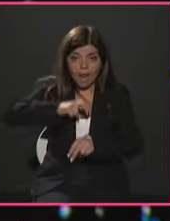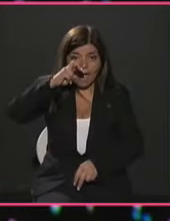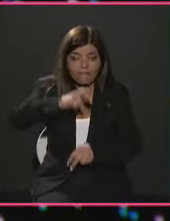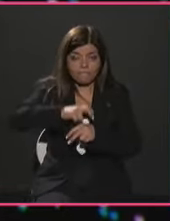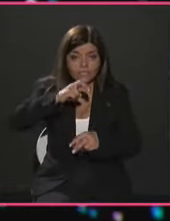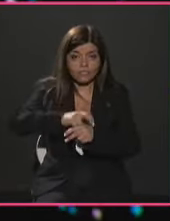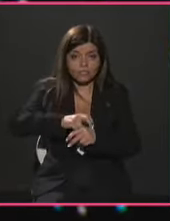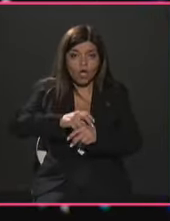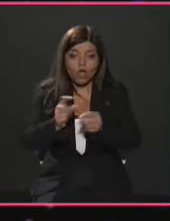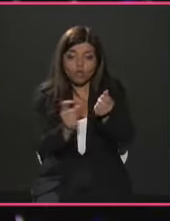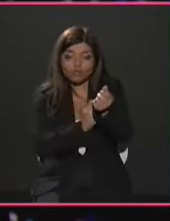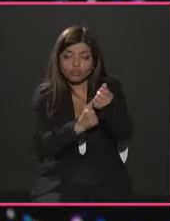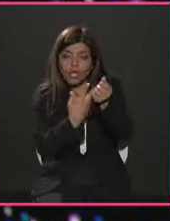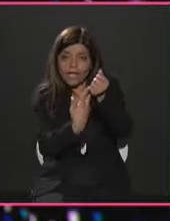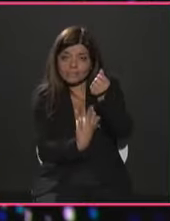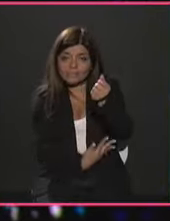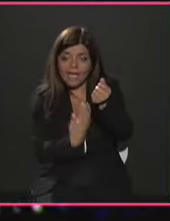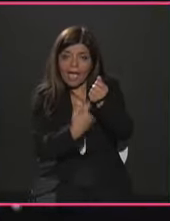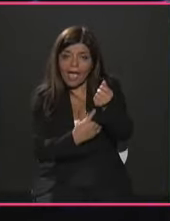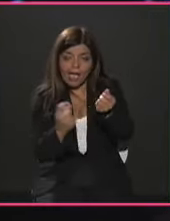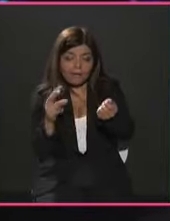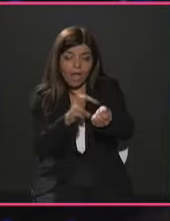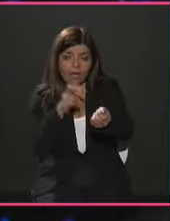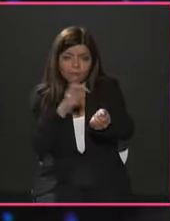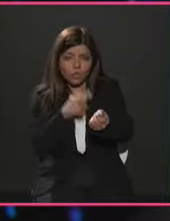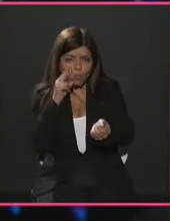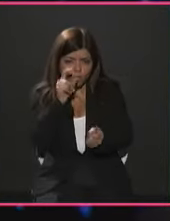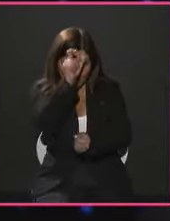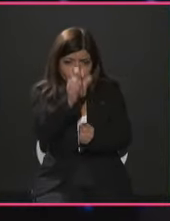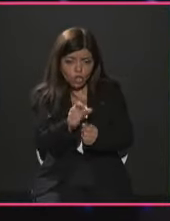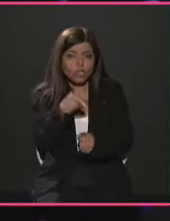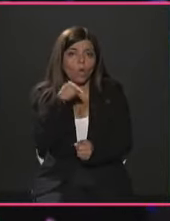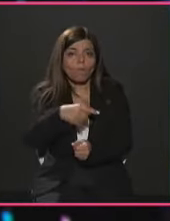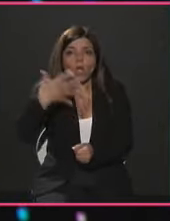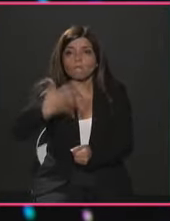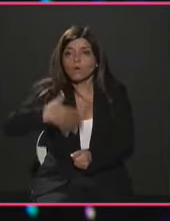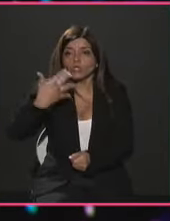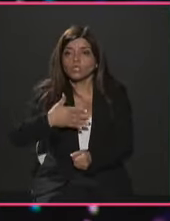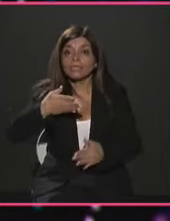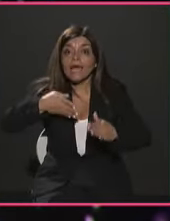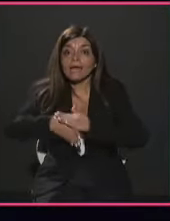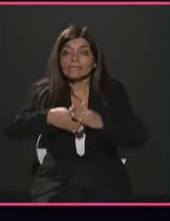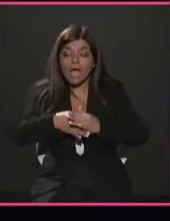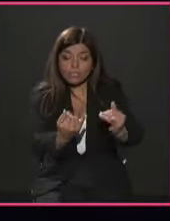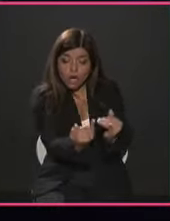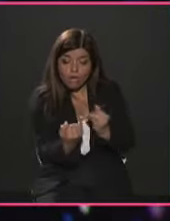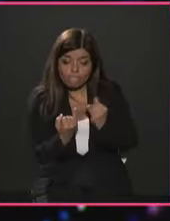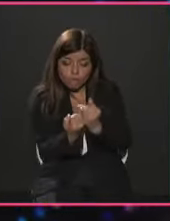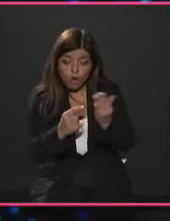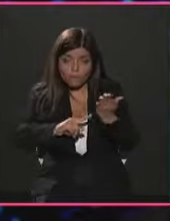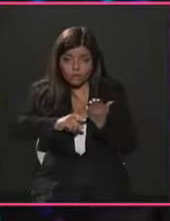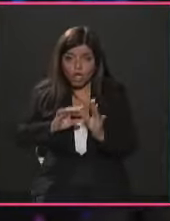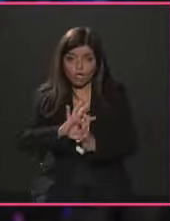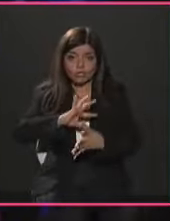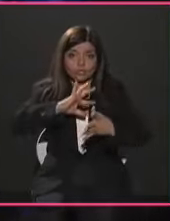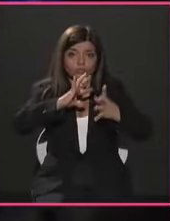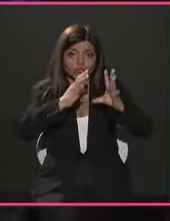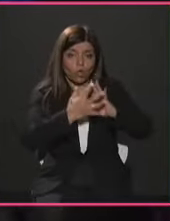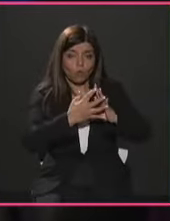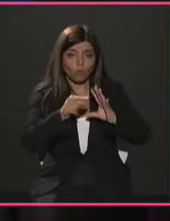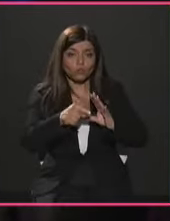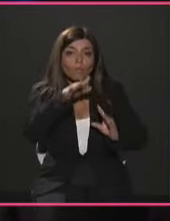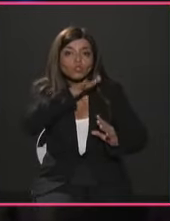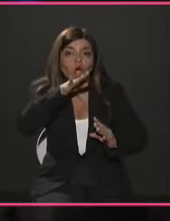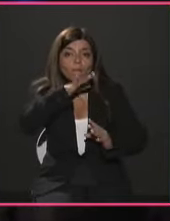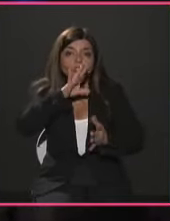a la torrente sanguíneo nosotros estamos viendo pacientes en donde es muy importante que tengamos acceso a esta tecnología en todo el mundo porque estamos